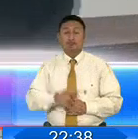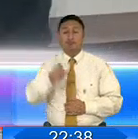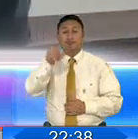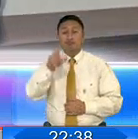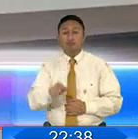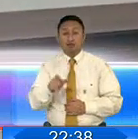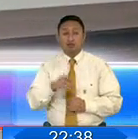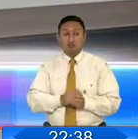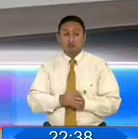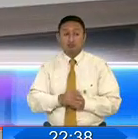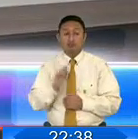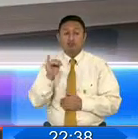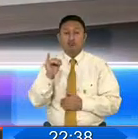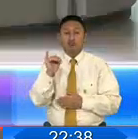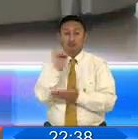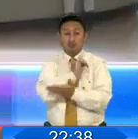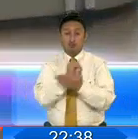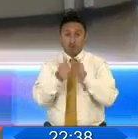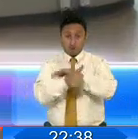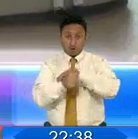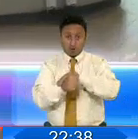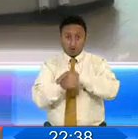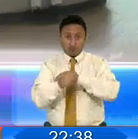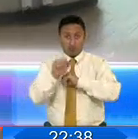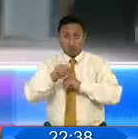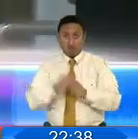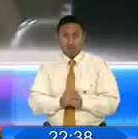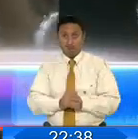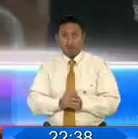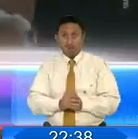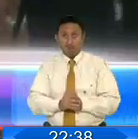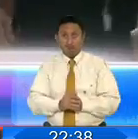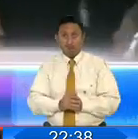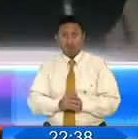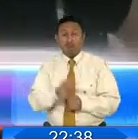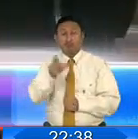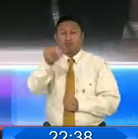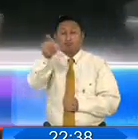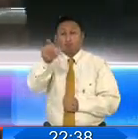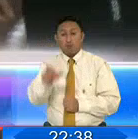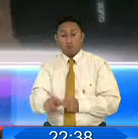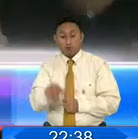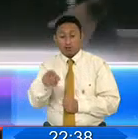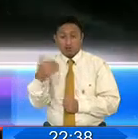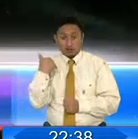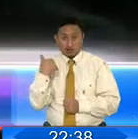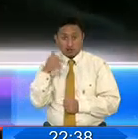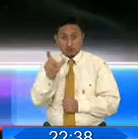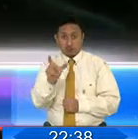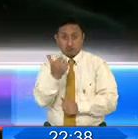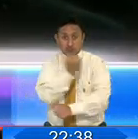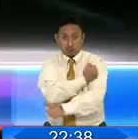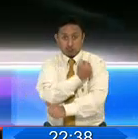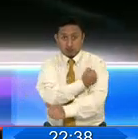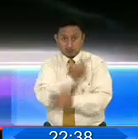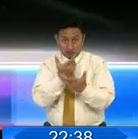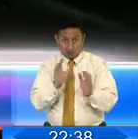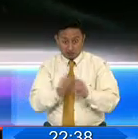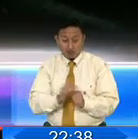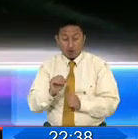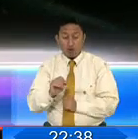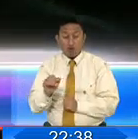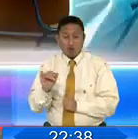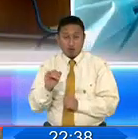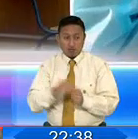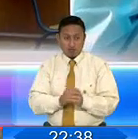destino sea a las Islas Galápagos. Se eximen de presentar una prueba las personas que tengan carnet de vacunación o su